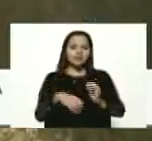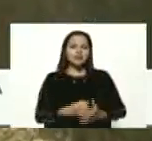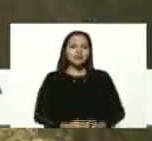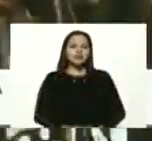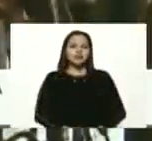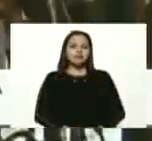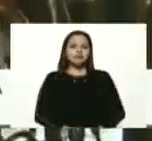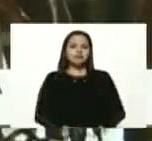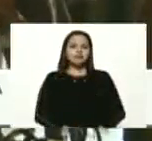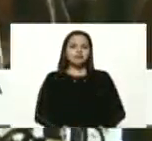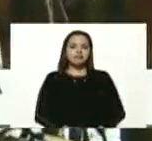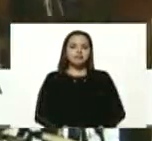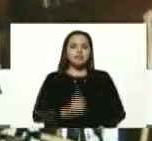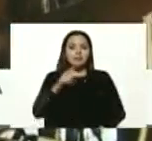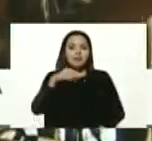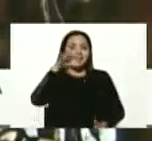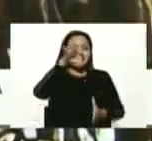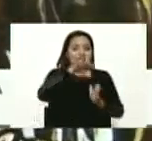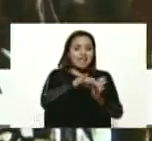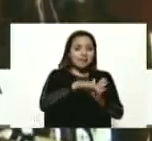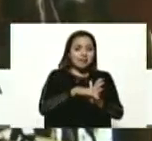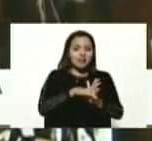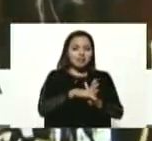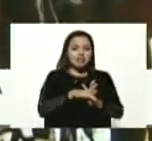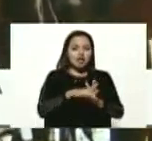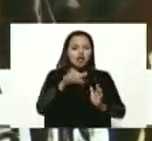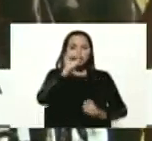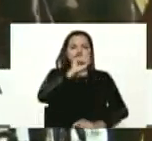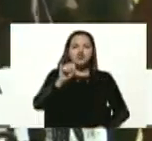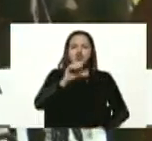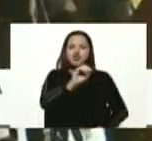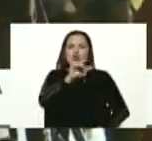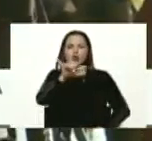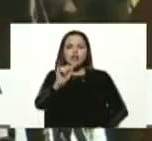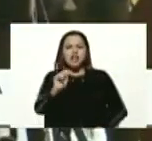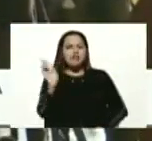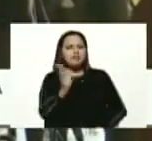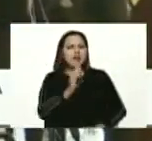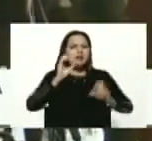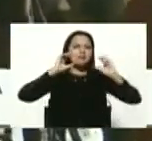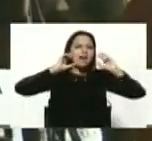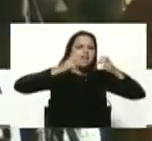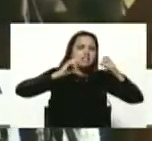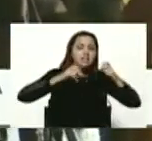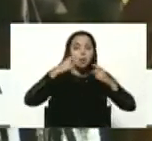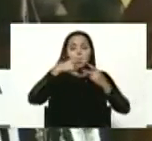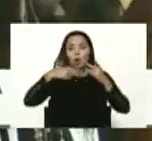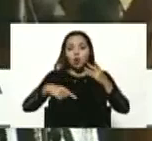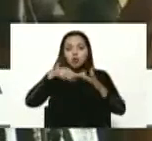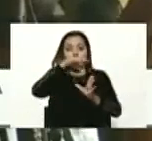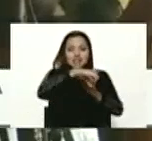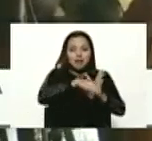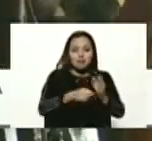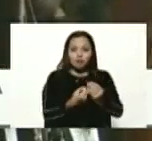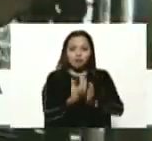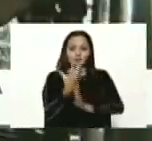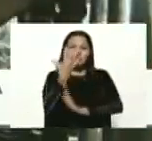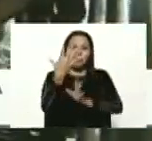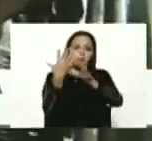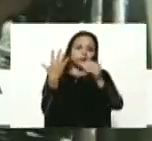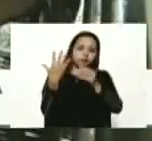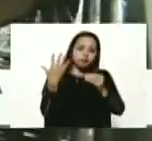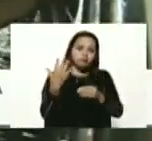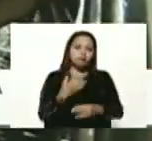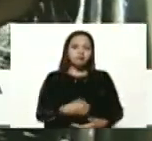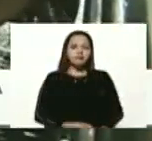Tenemos las siembras de cereales, de soya, de maíz, de sorgo. Presidente,